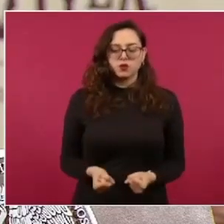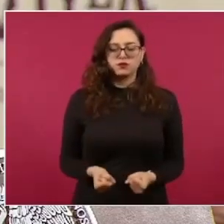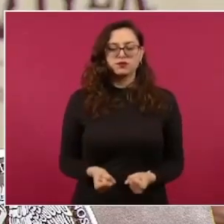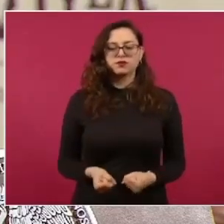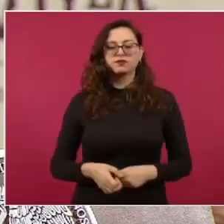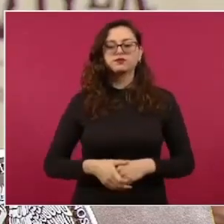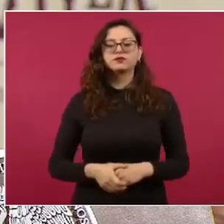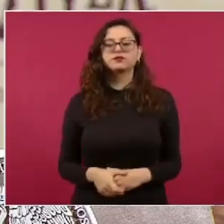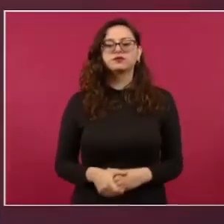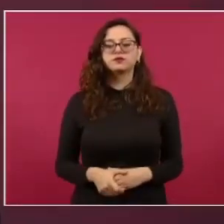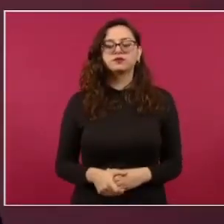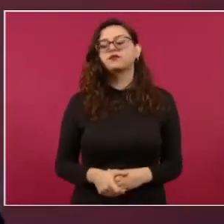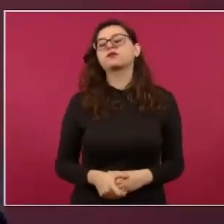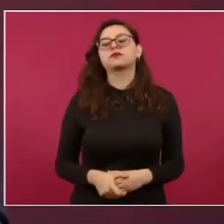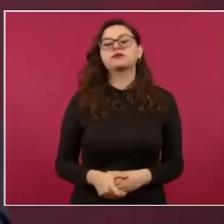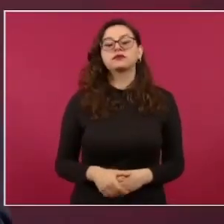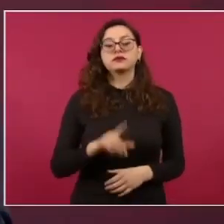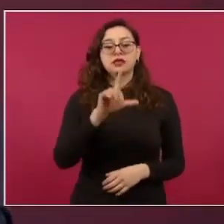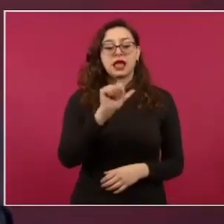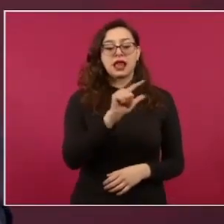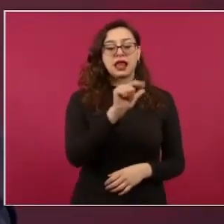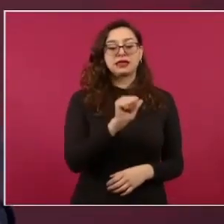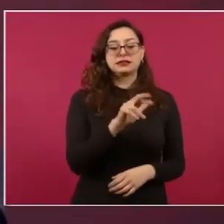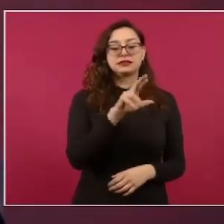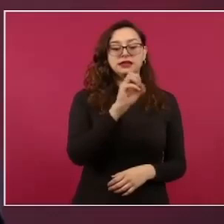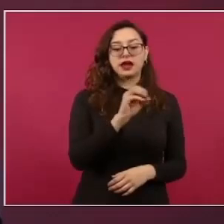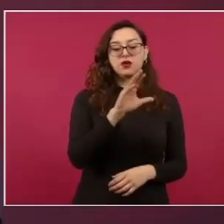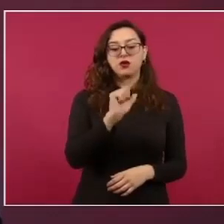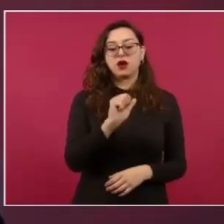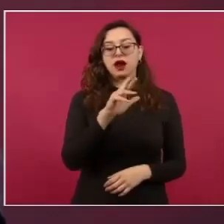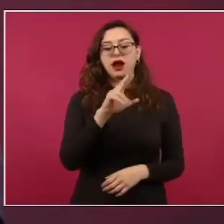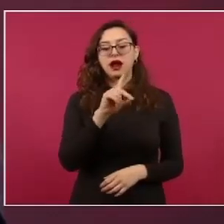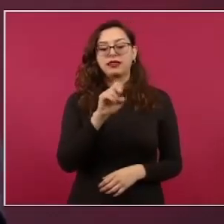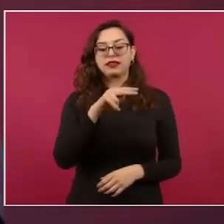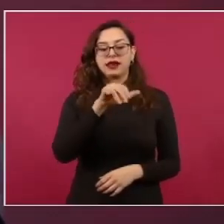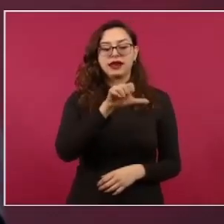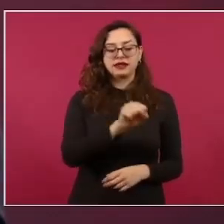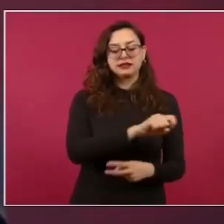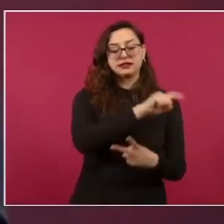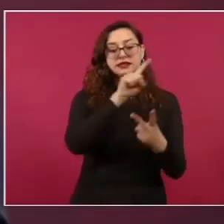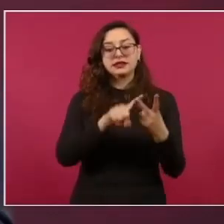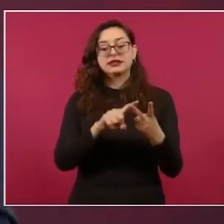Don Lázaro Cárdenas y el abogado Ignacio García Telles en